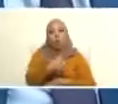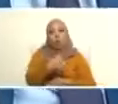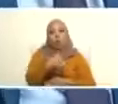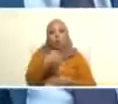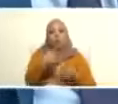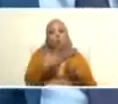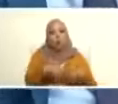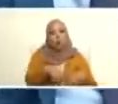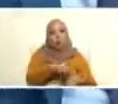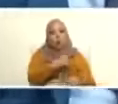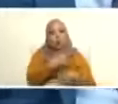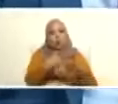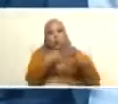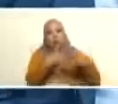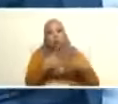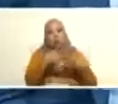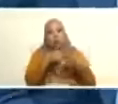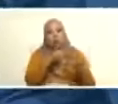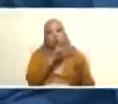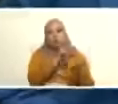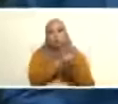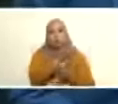Harvard, ni de Chicago.